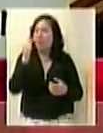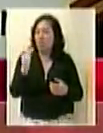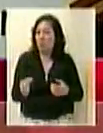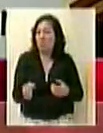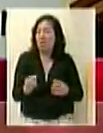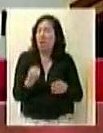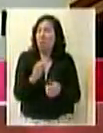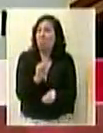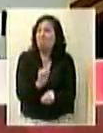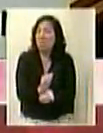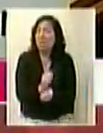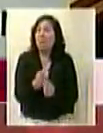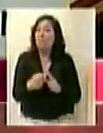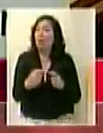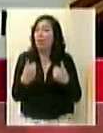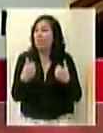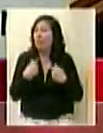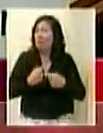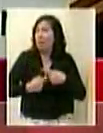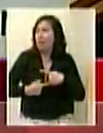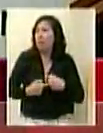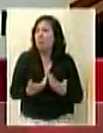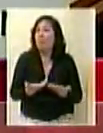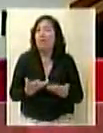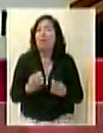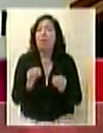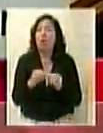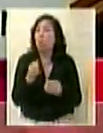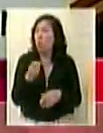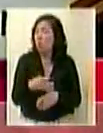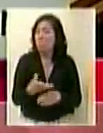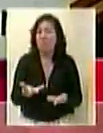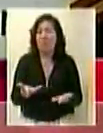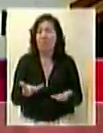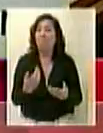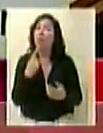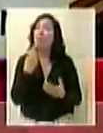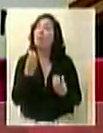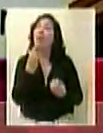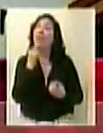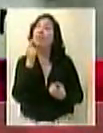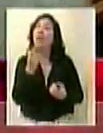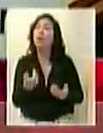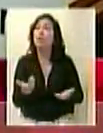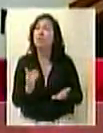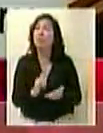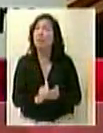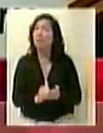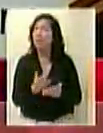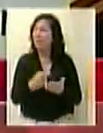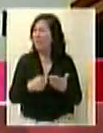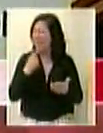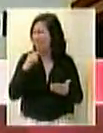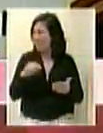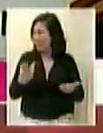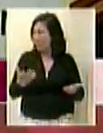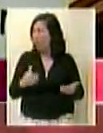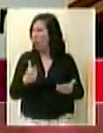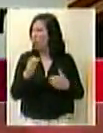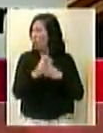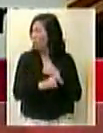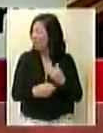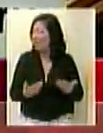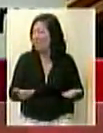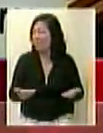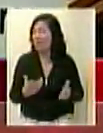va a la comisaría y tiene que regresar a que le caiga el segundo golpe por haber denunciado. Entonces, ¿qué necesitamos? En otros